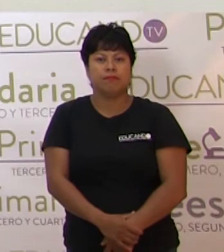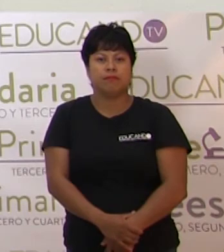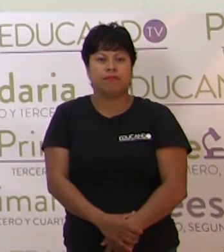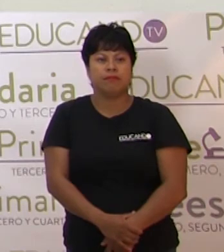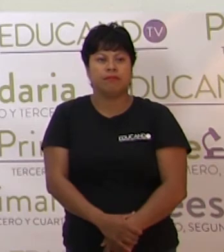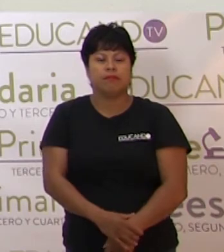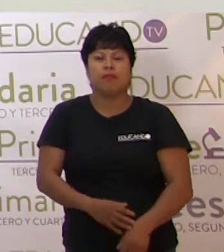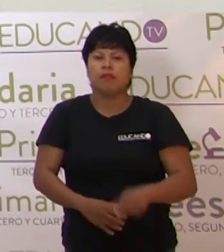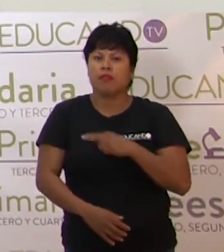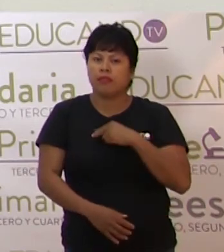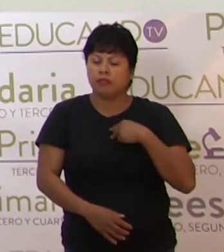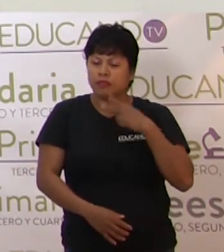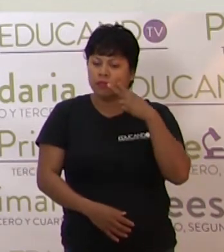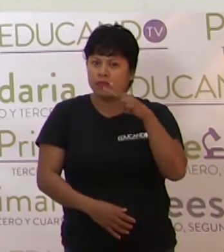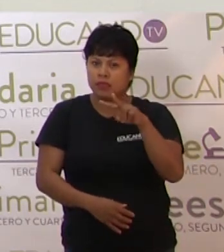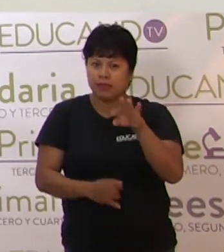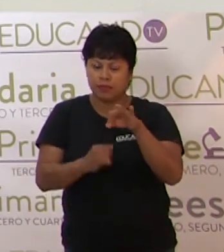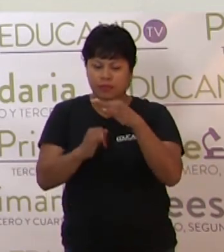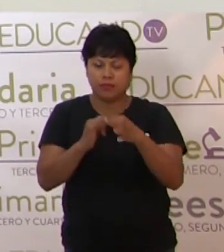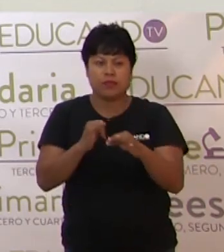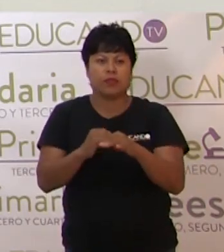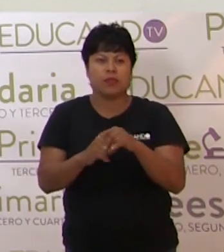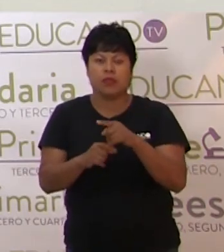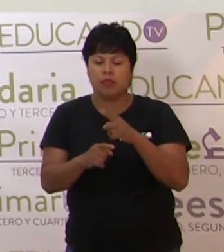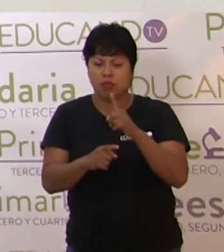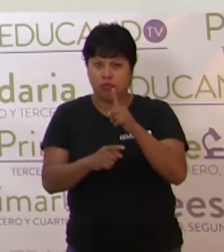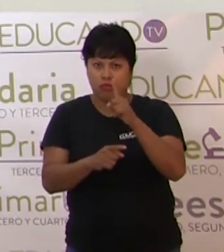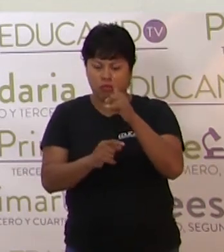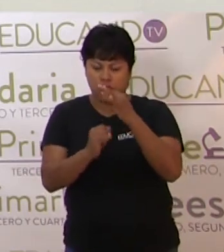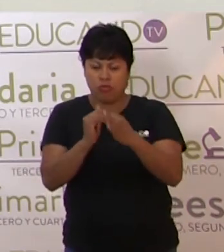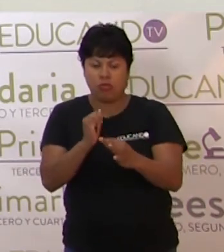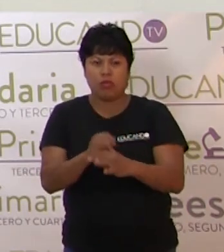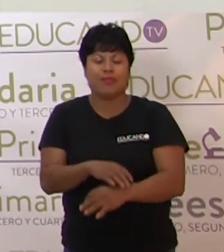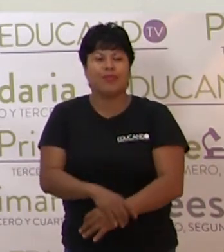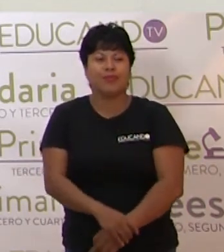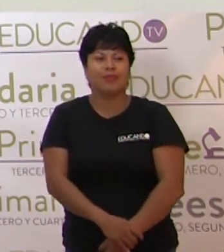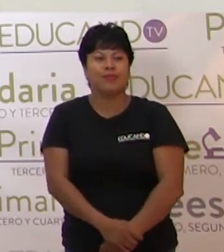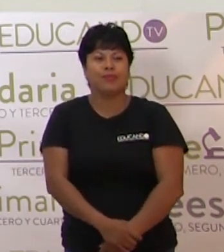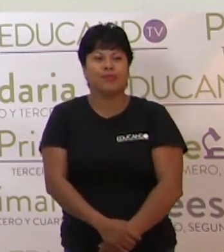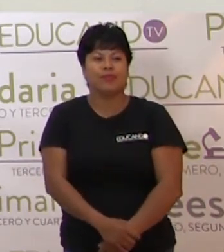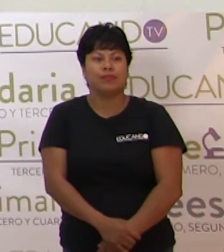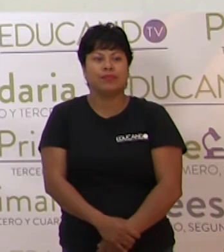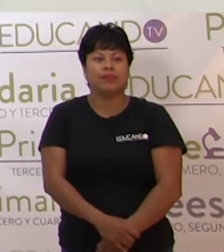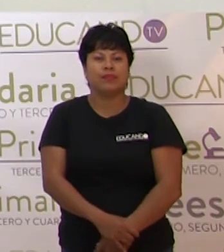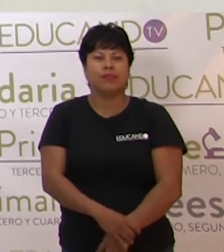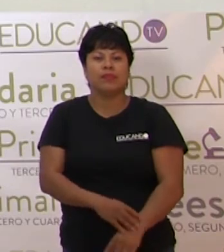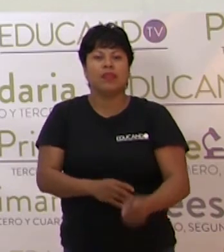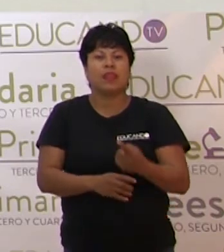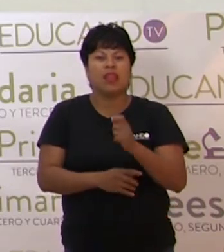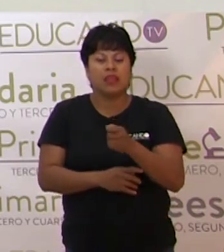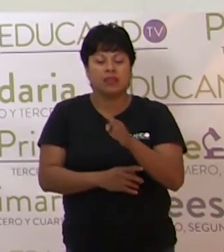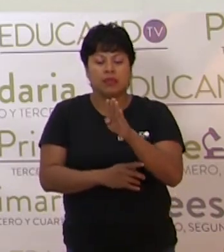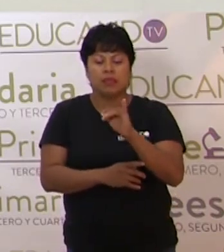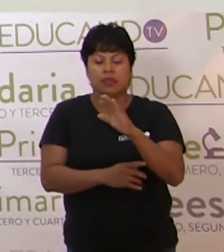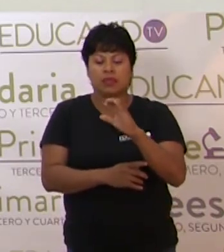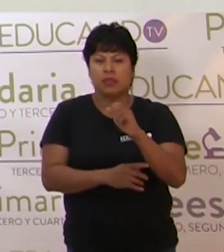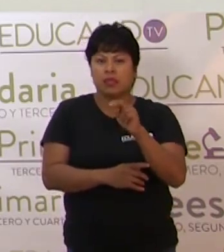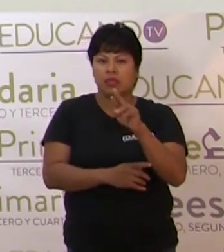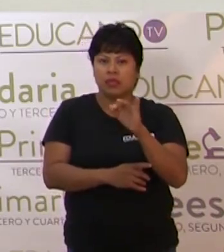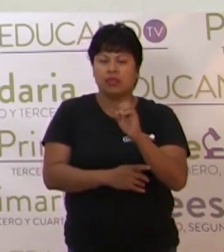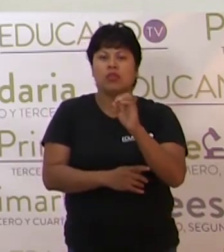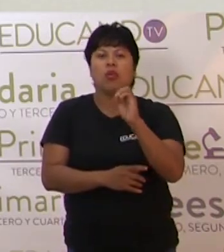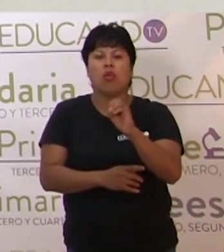vamos a ver por último un último concepto es la bisectriz o las